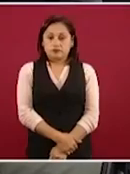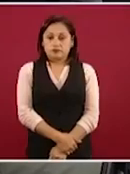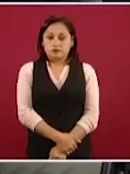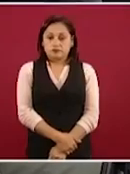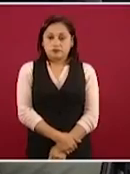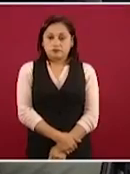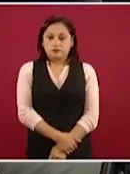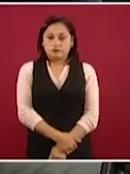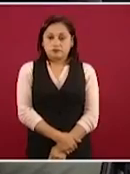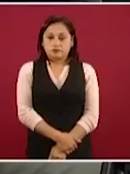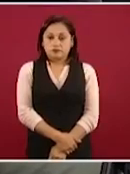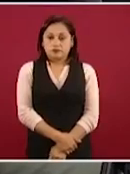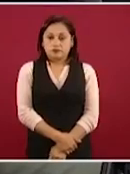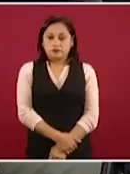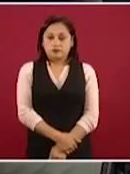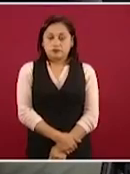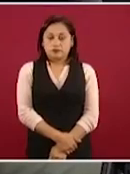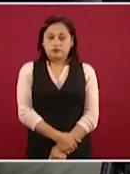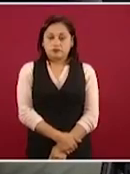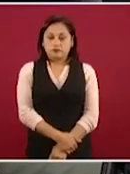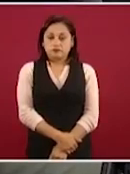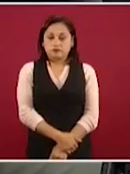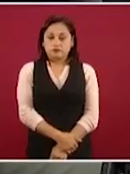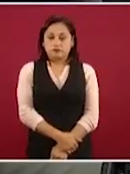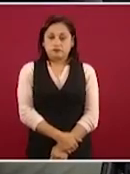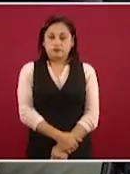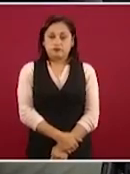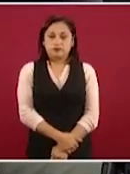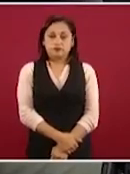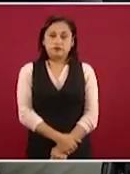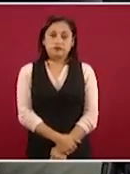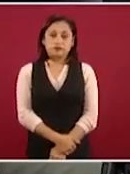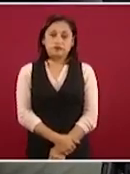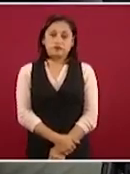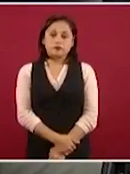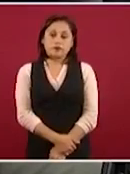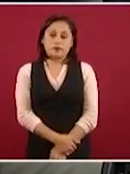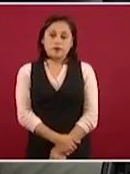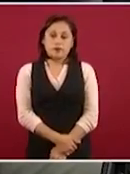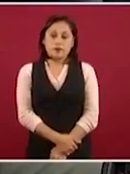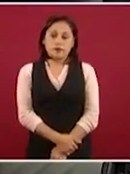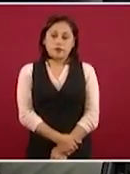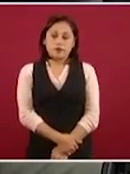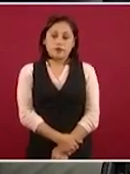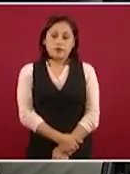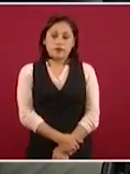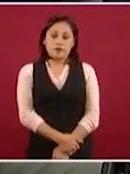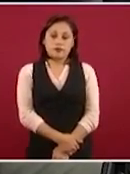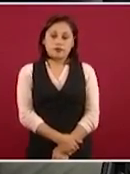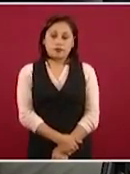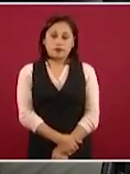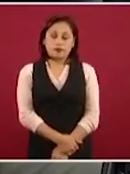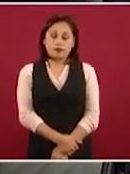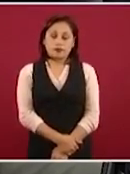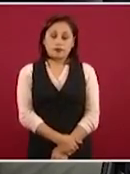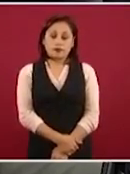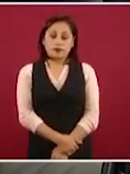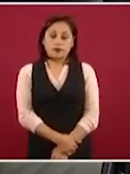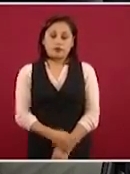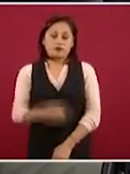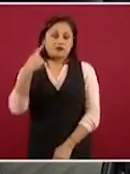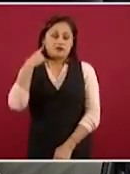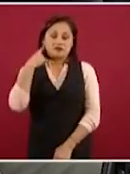dónde llegan? ¿Vía marítima, vía aérea? Y una segunda pregunta que me gustaría hacerle, general, es cómo se estableció